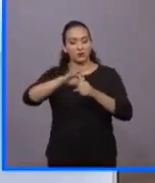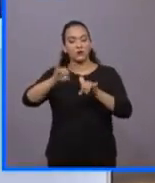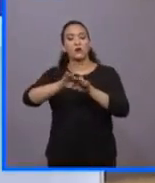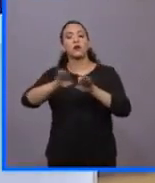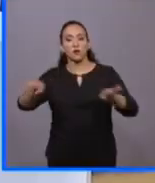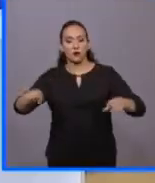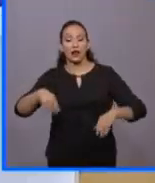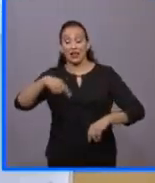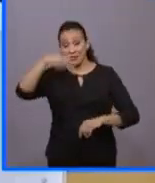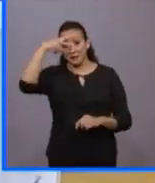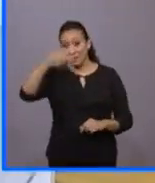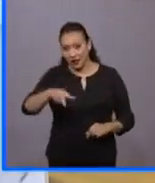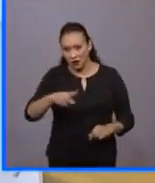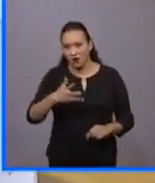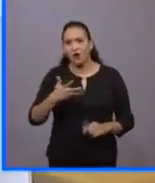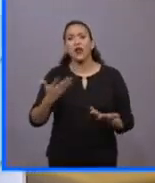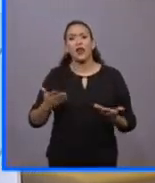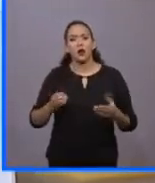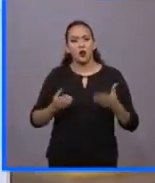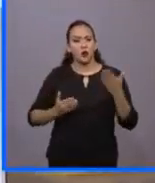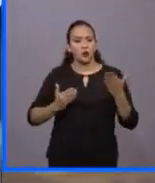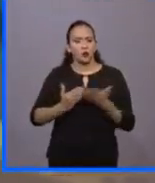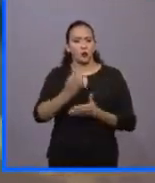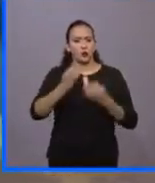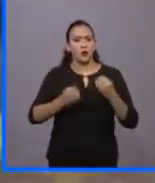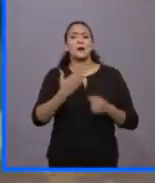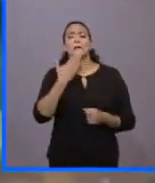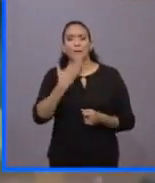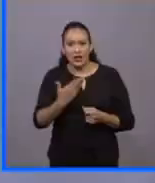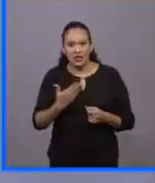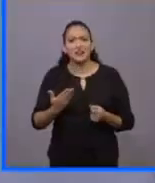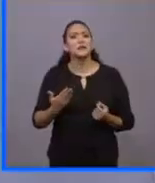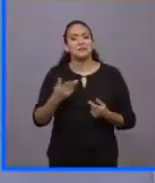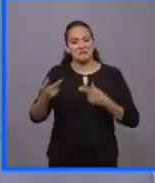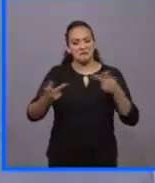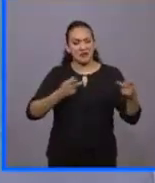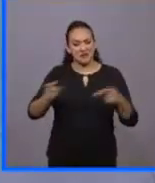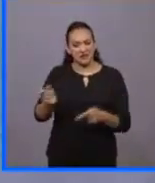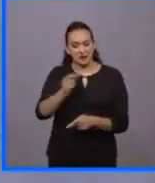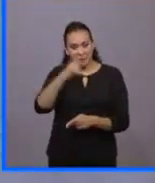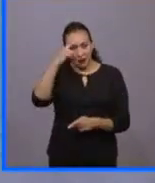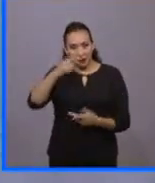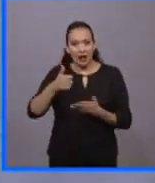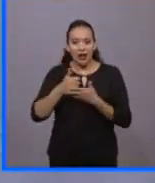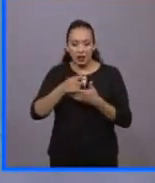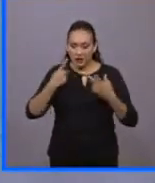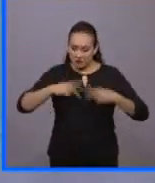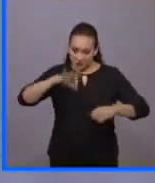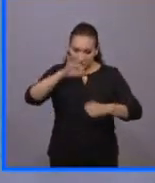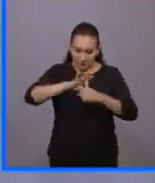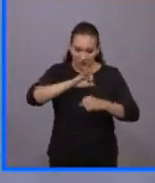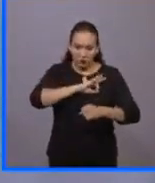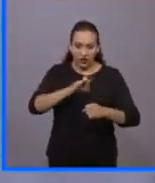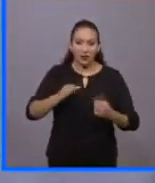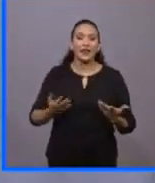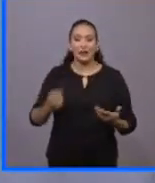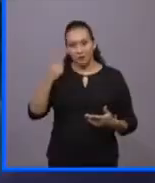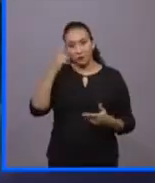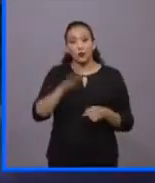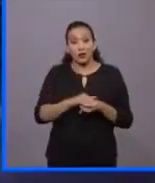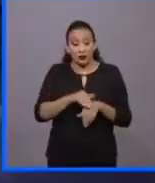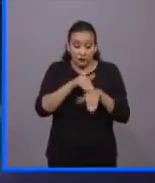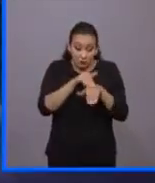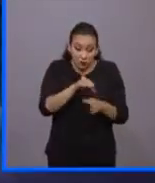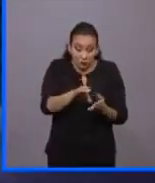pues México cuenta con una justicia electoral preparada para dar continuidad al proceso en cumplimiento a la